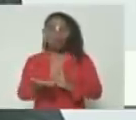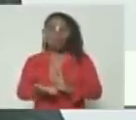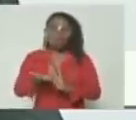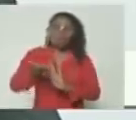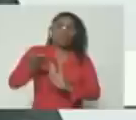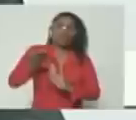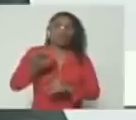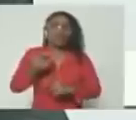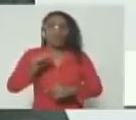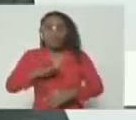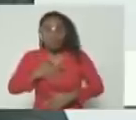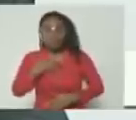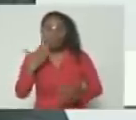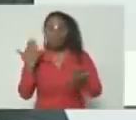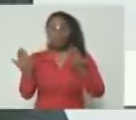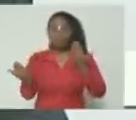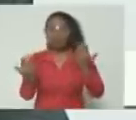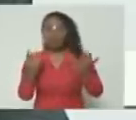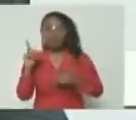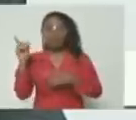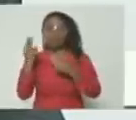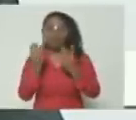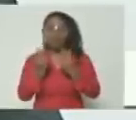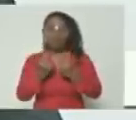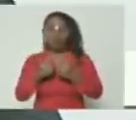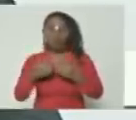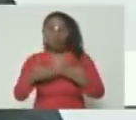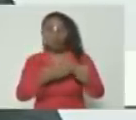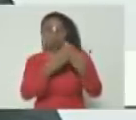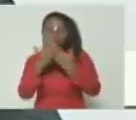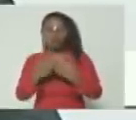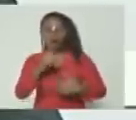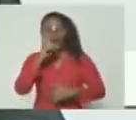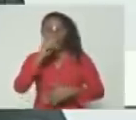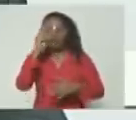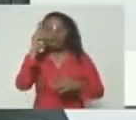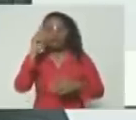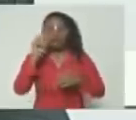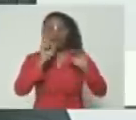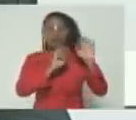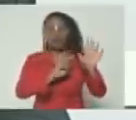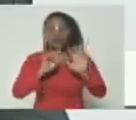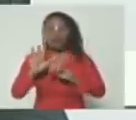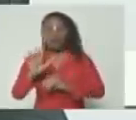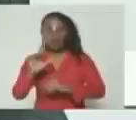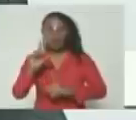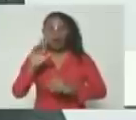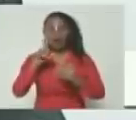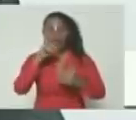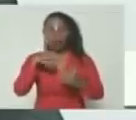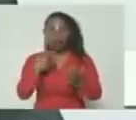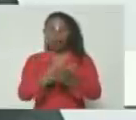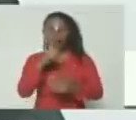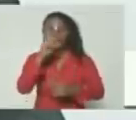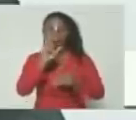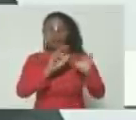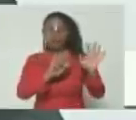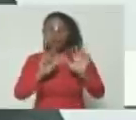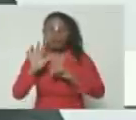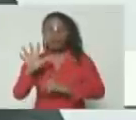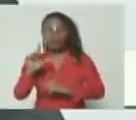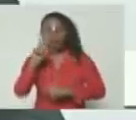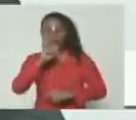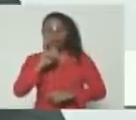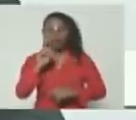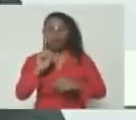y podemos compararlo y estudiar esos números del año 75, el año 85 y el año 2004, el año 2014, la